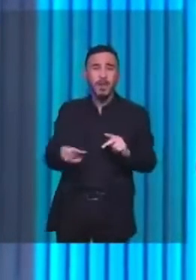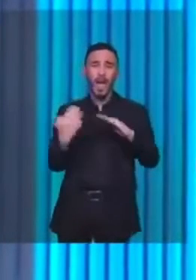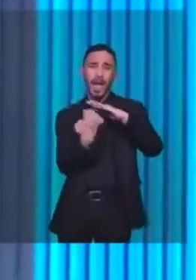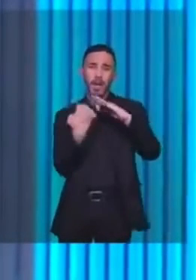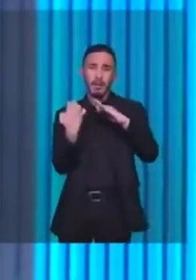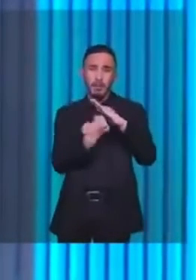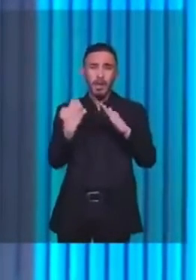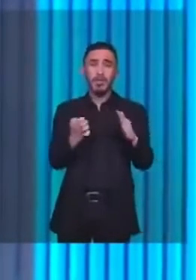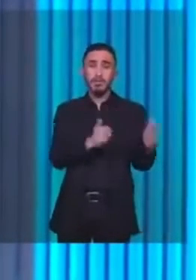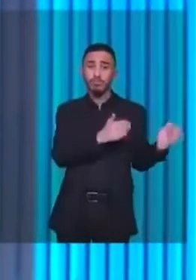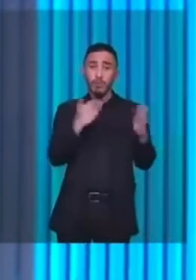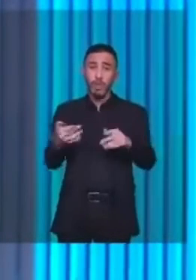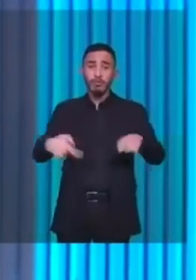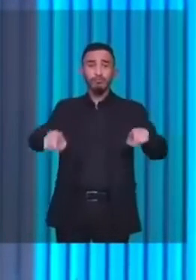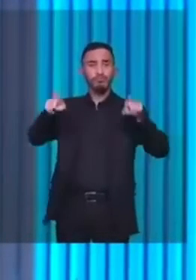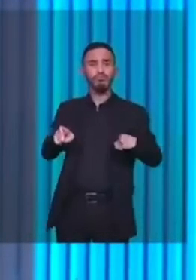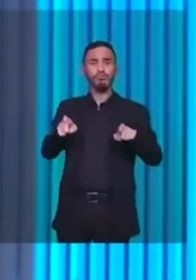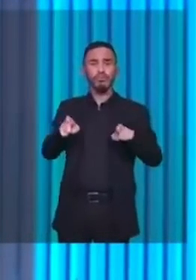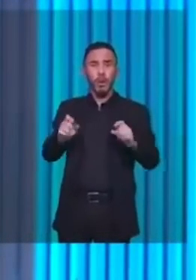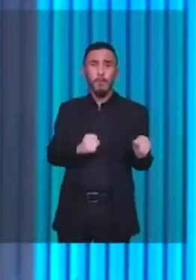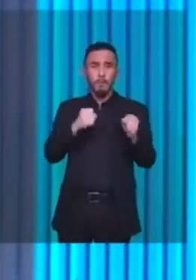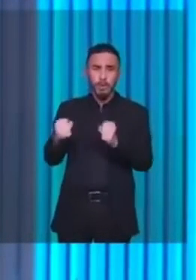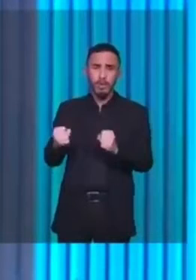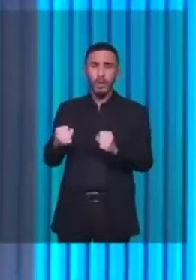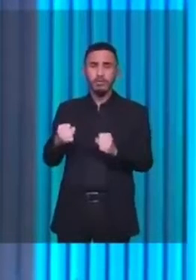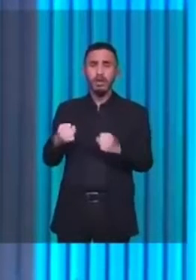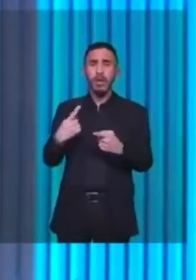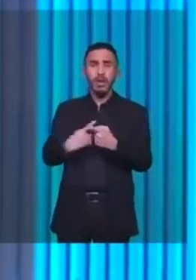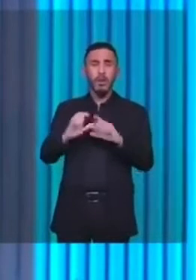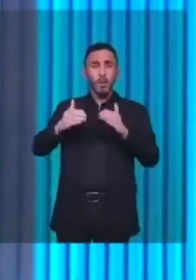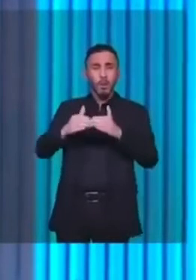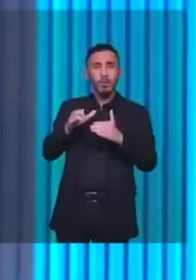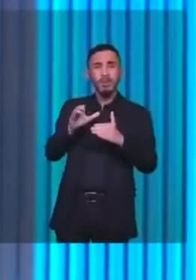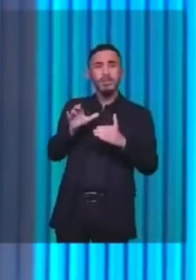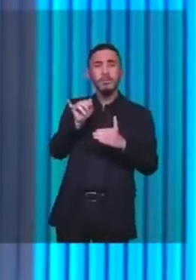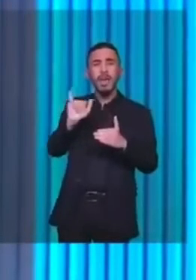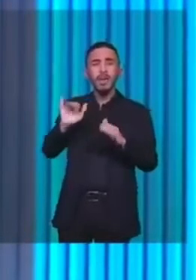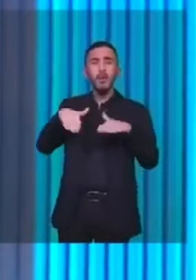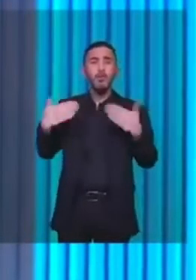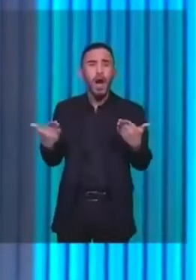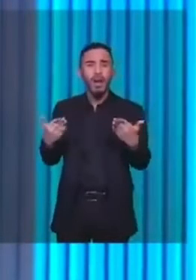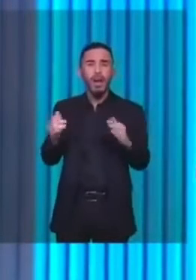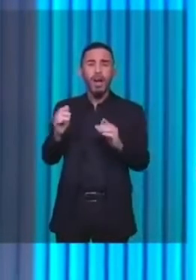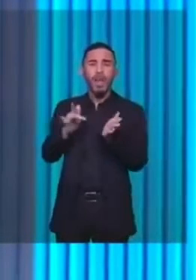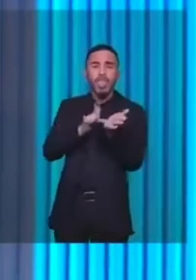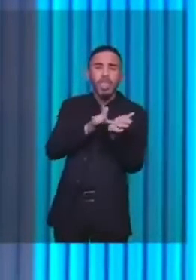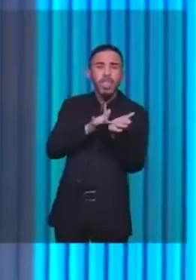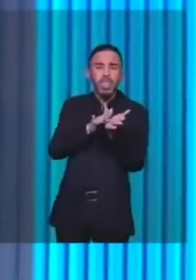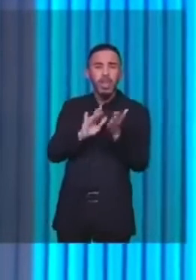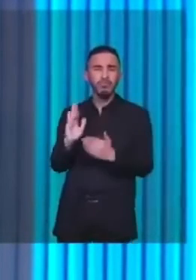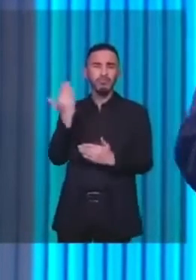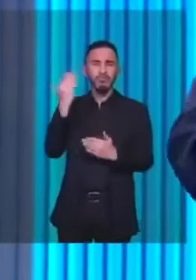pensadoras opuestas. El yin y el yang, totalmente, el blanco y el negro. Jair Bolsonaro, el actual